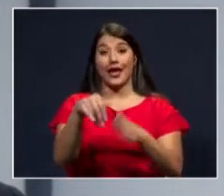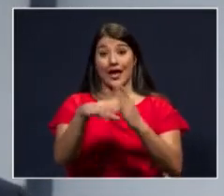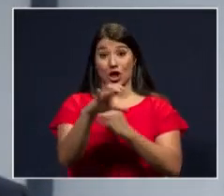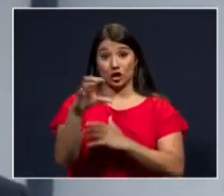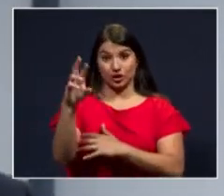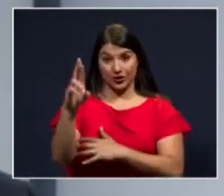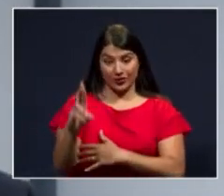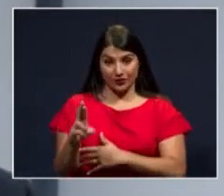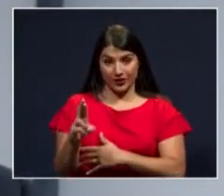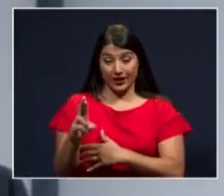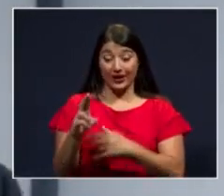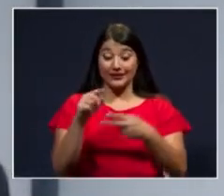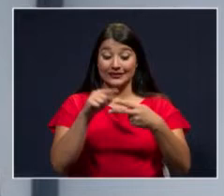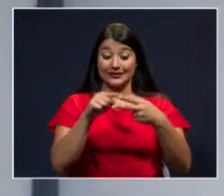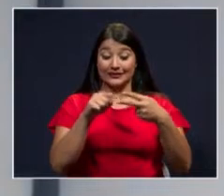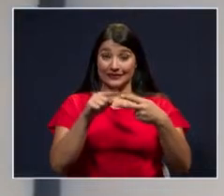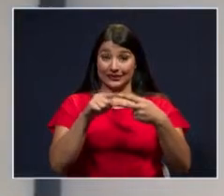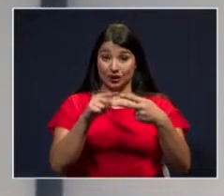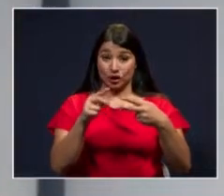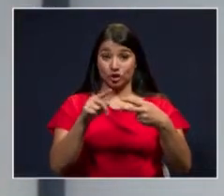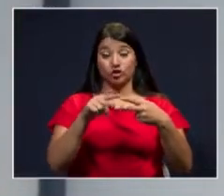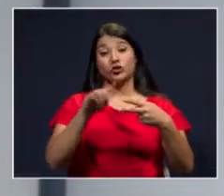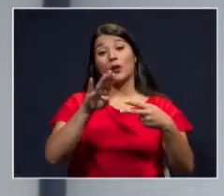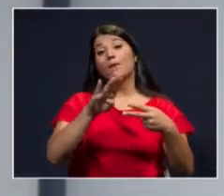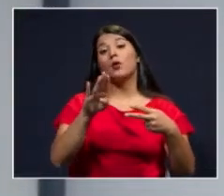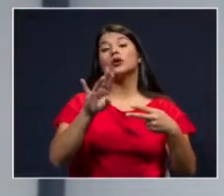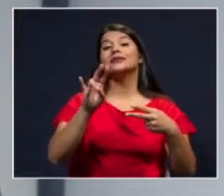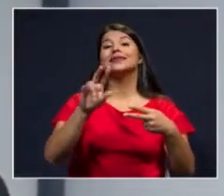costarricense de las aeronaves Boeing